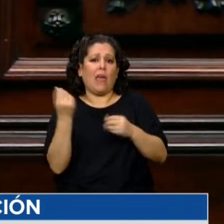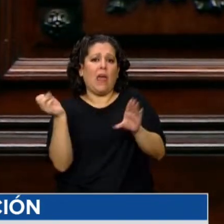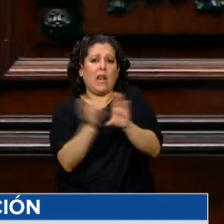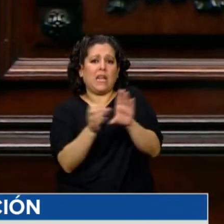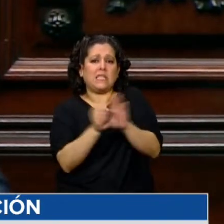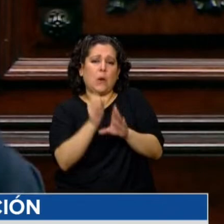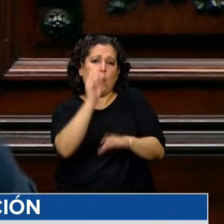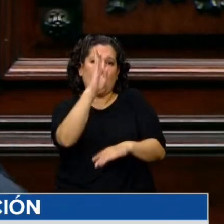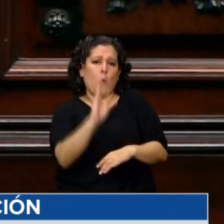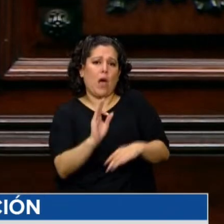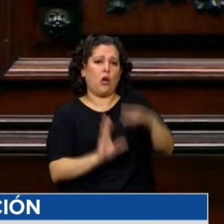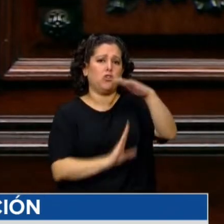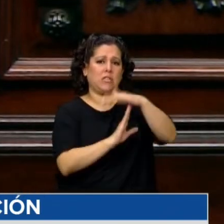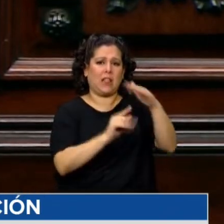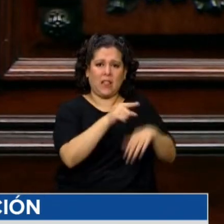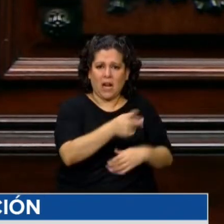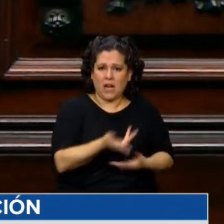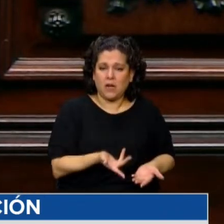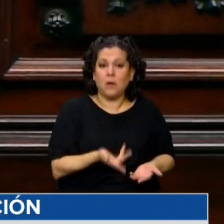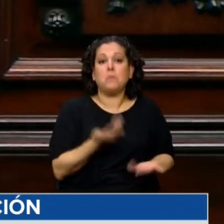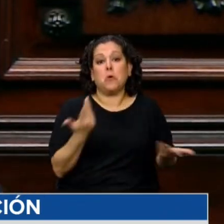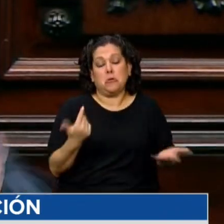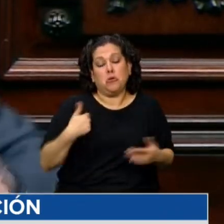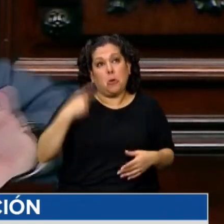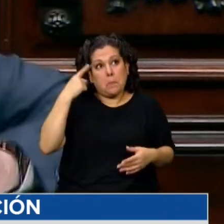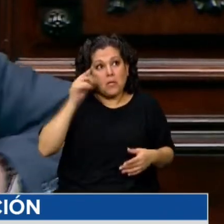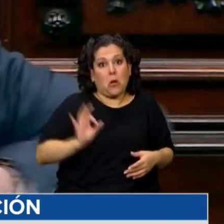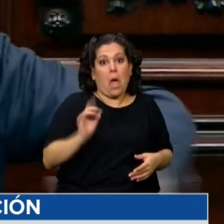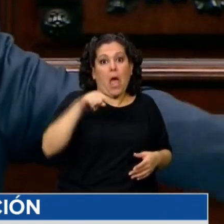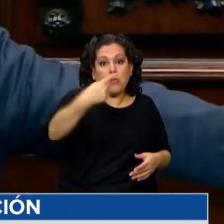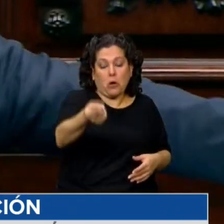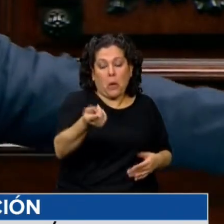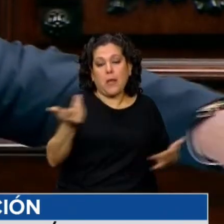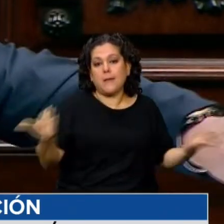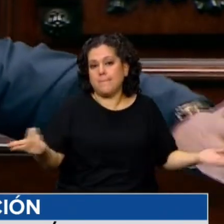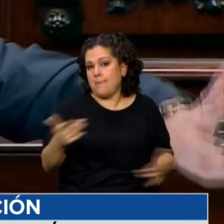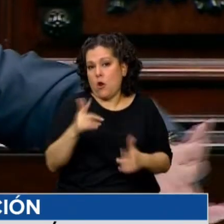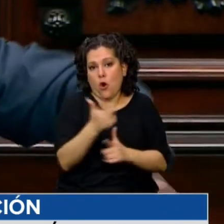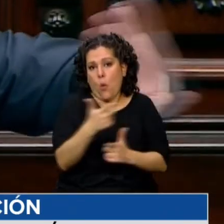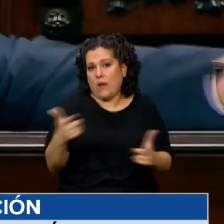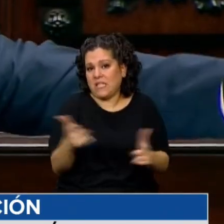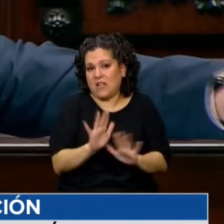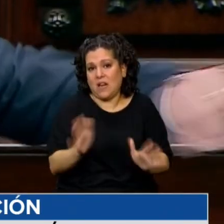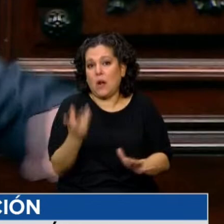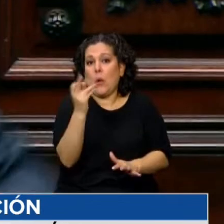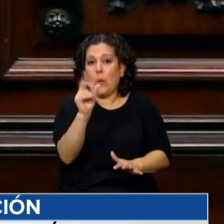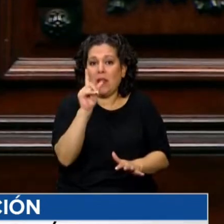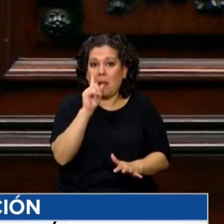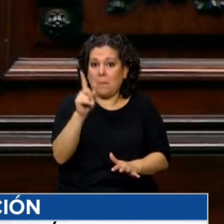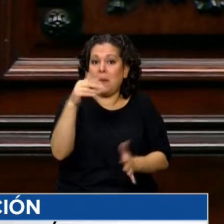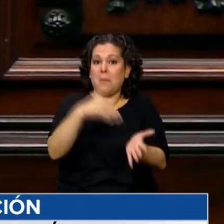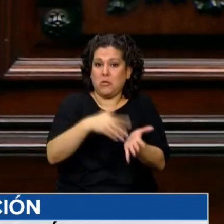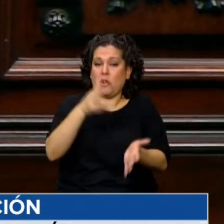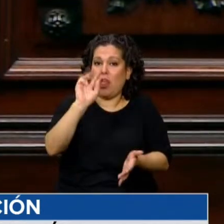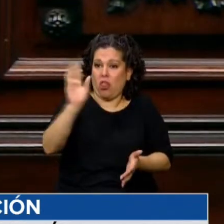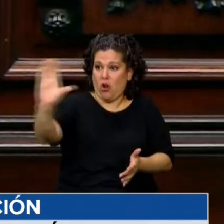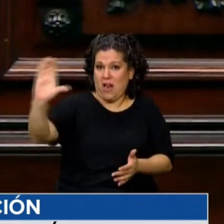que tenga el Banco Central. Entonces, mi mirada optimista del año que viene es que vas a tener los 20.000 millones de